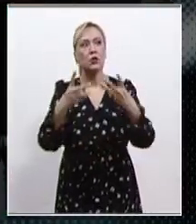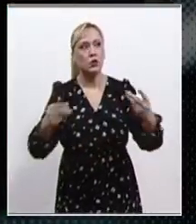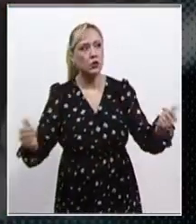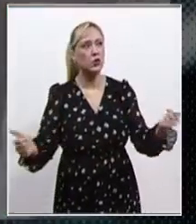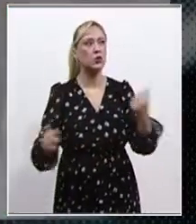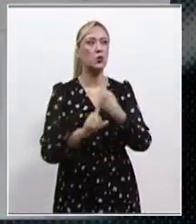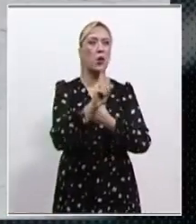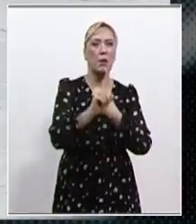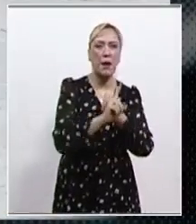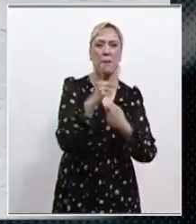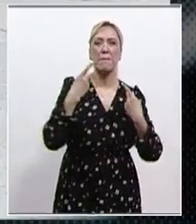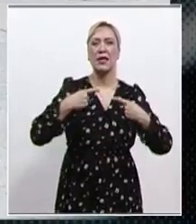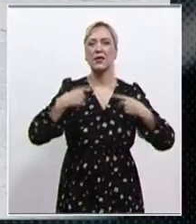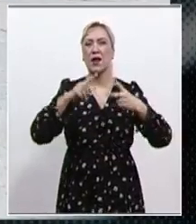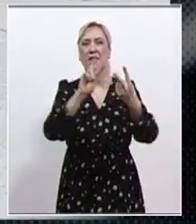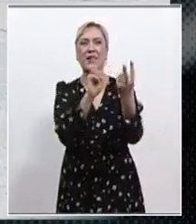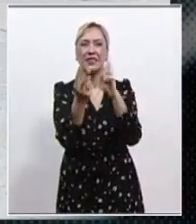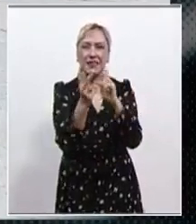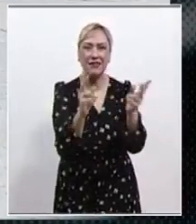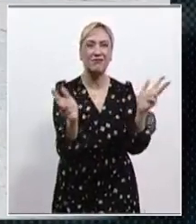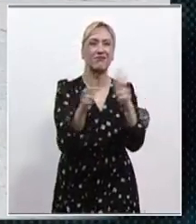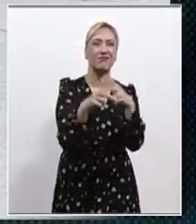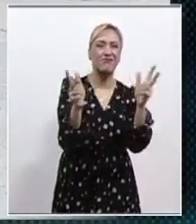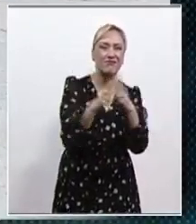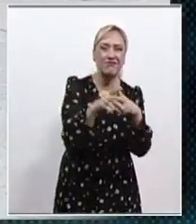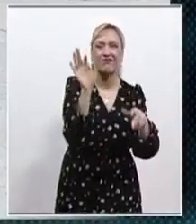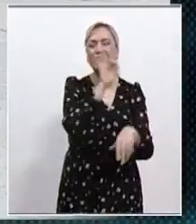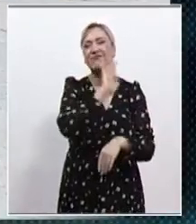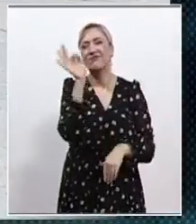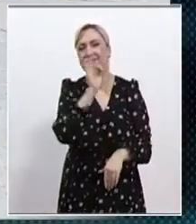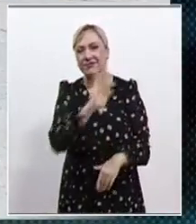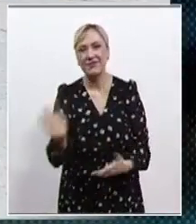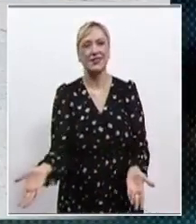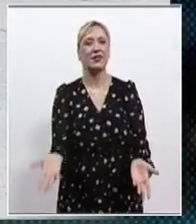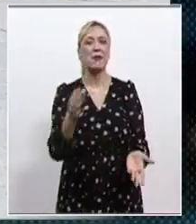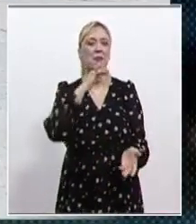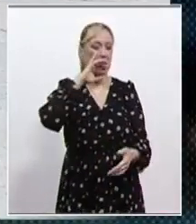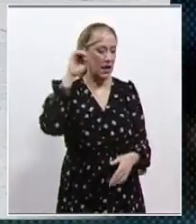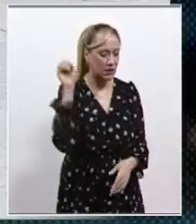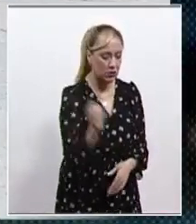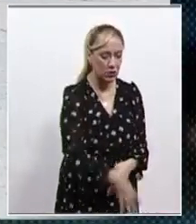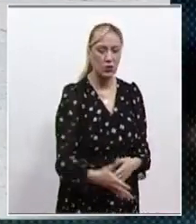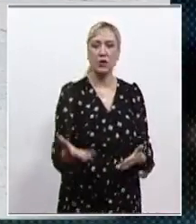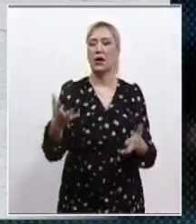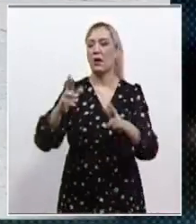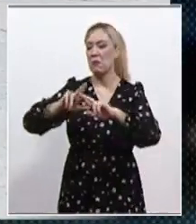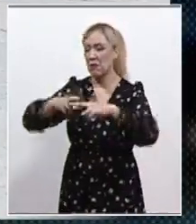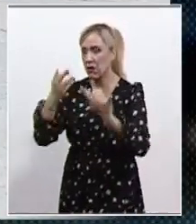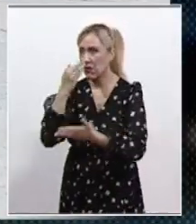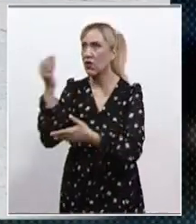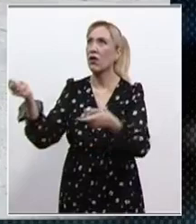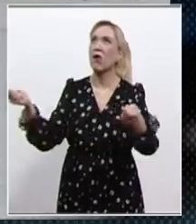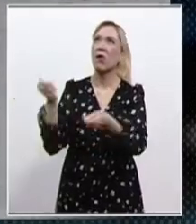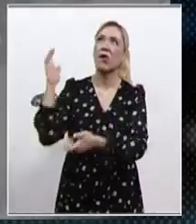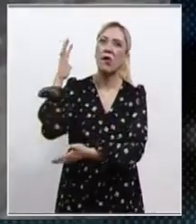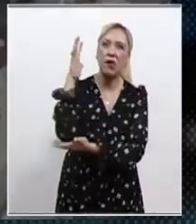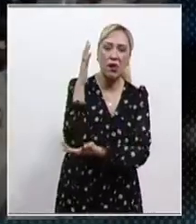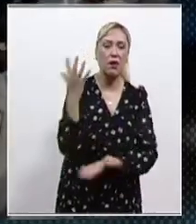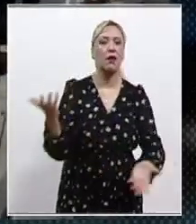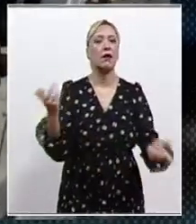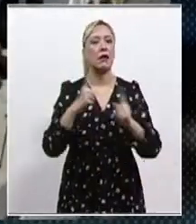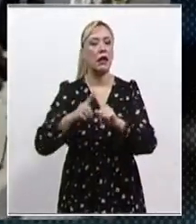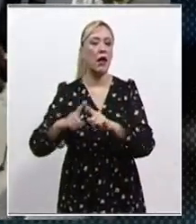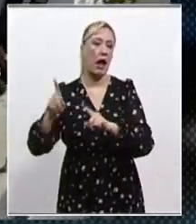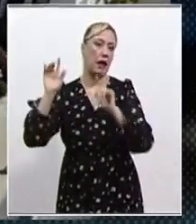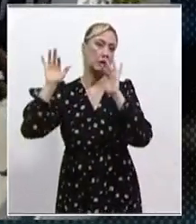convivencia ciudadana, tales como disputas entre vecinos, faltas administrativas o infracciones en materia ecológica. Para el